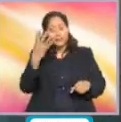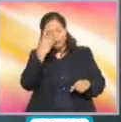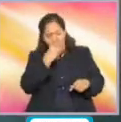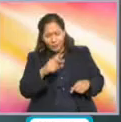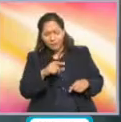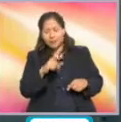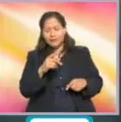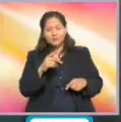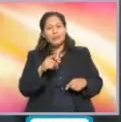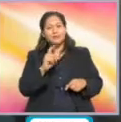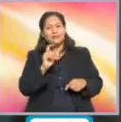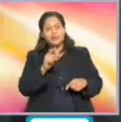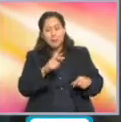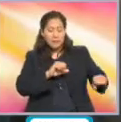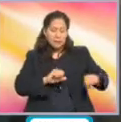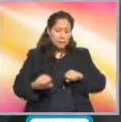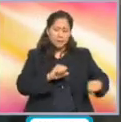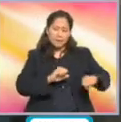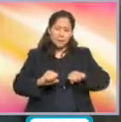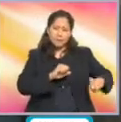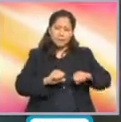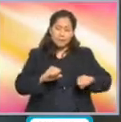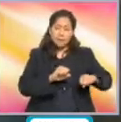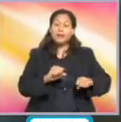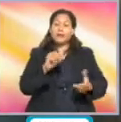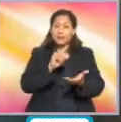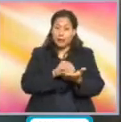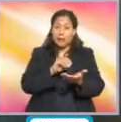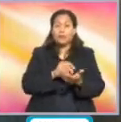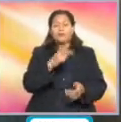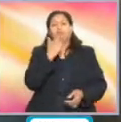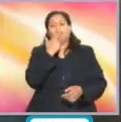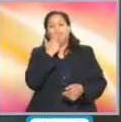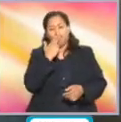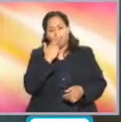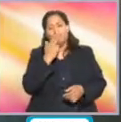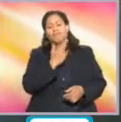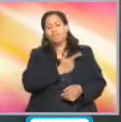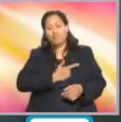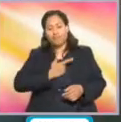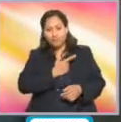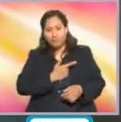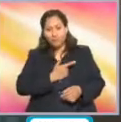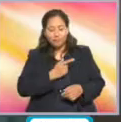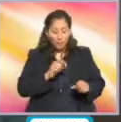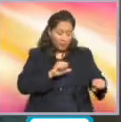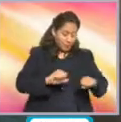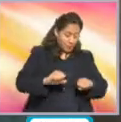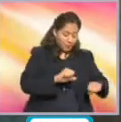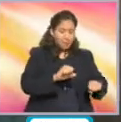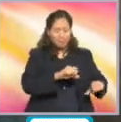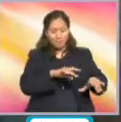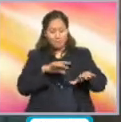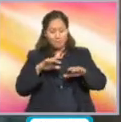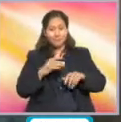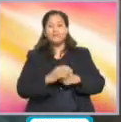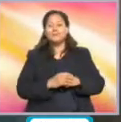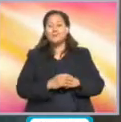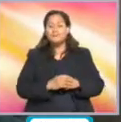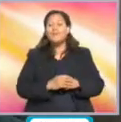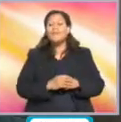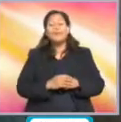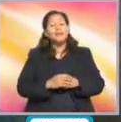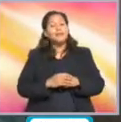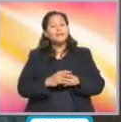y mágica bolería, en donde todavía se conserva el gusto de sacarle brillo al zapato. Ya se lo enseñé,